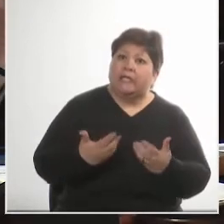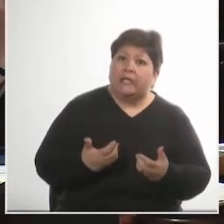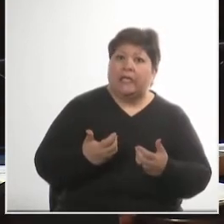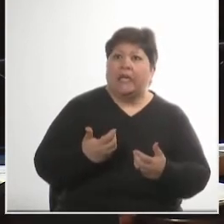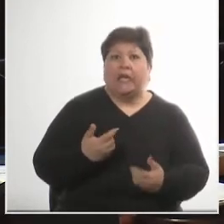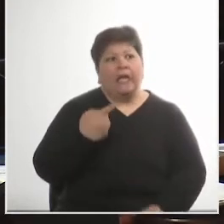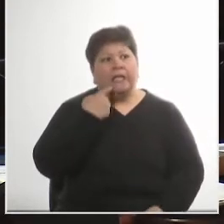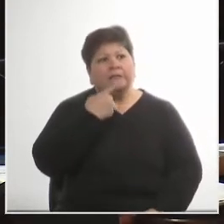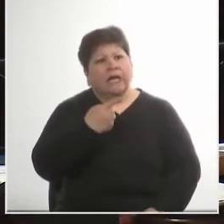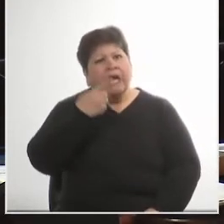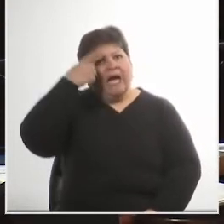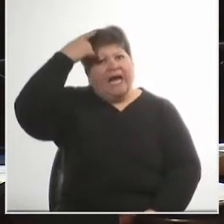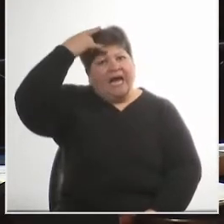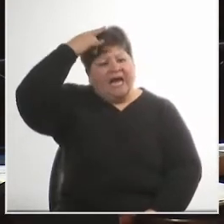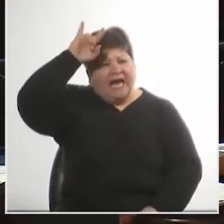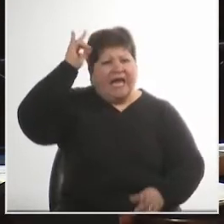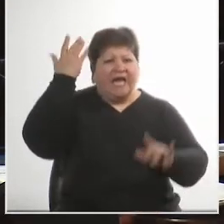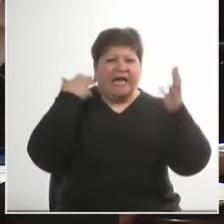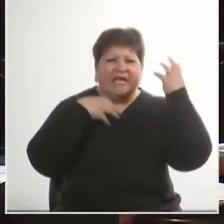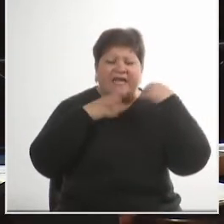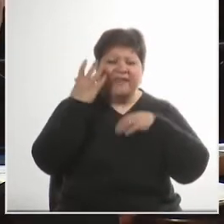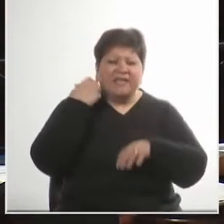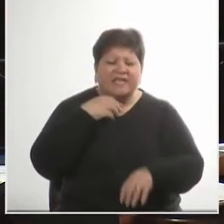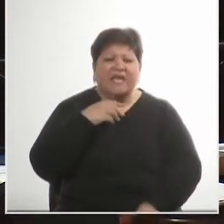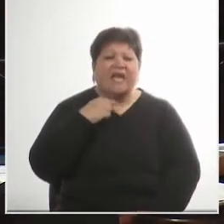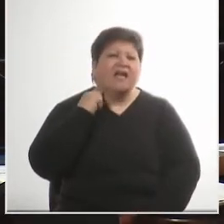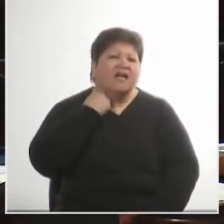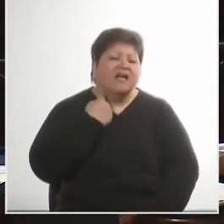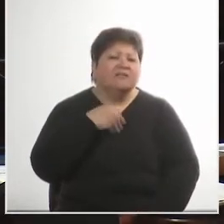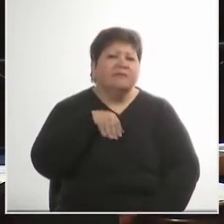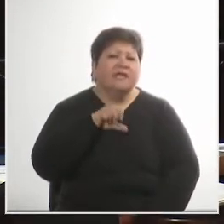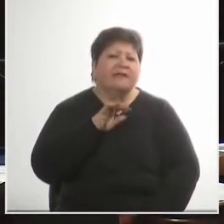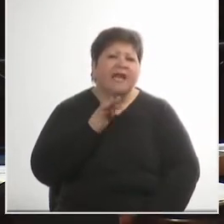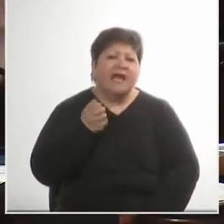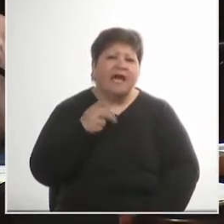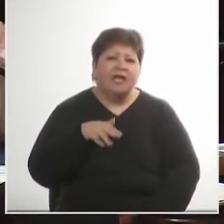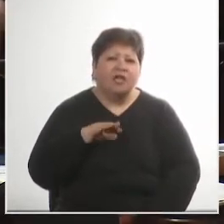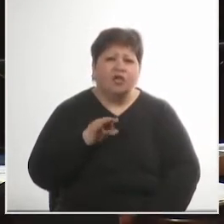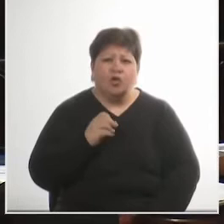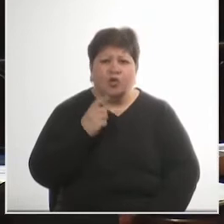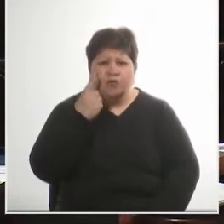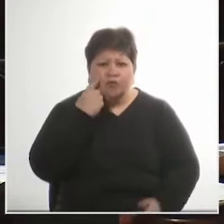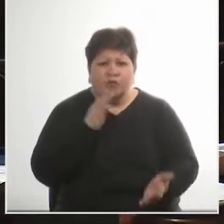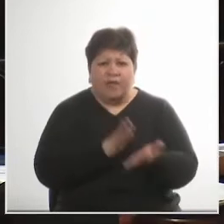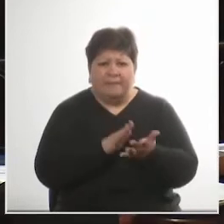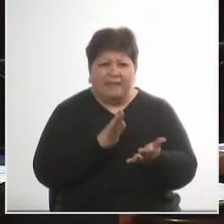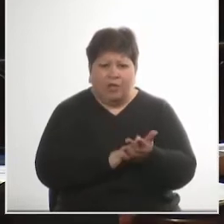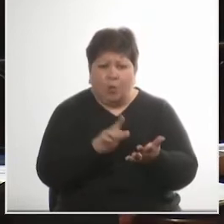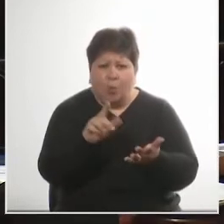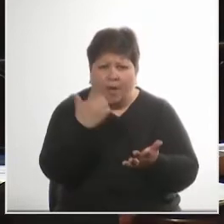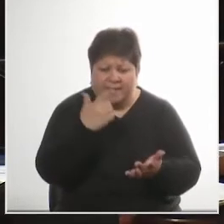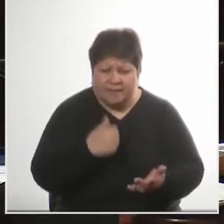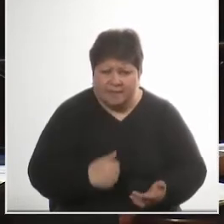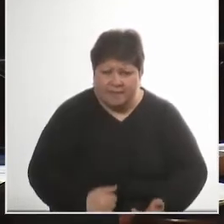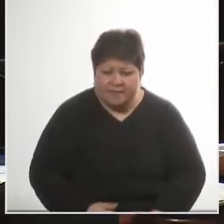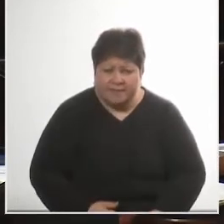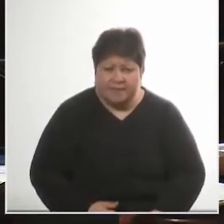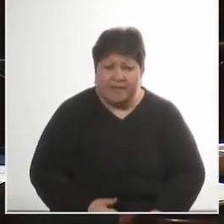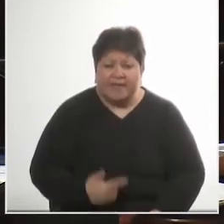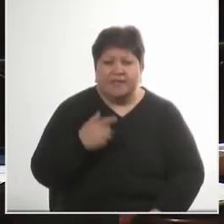ganadería uruguaya por las emisiones de gas metano son absolutamente infundadas.